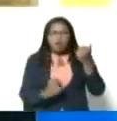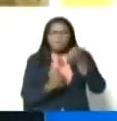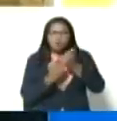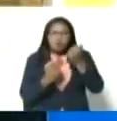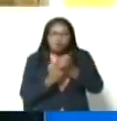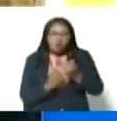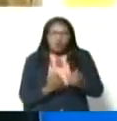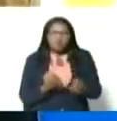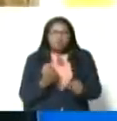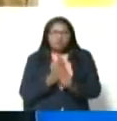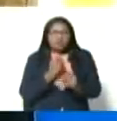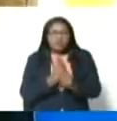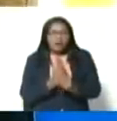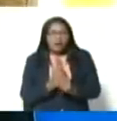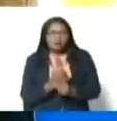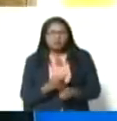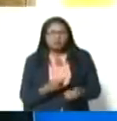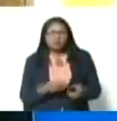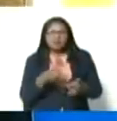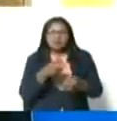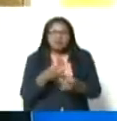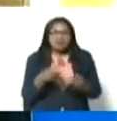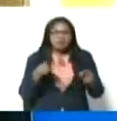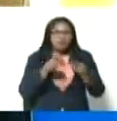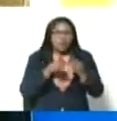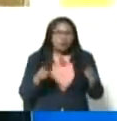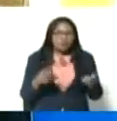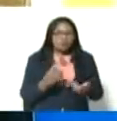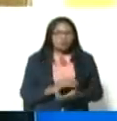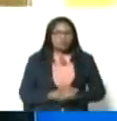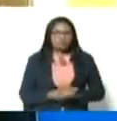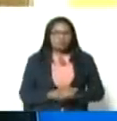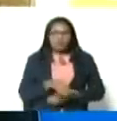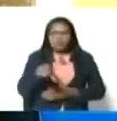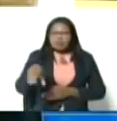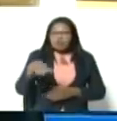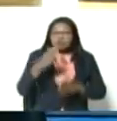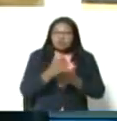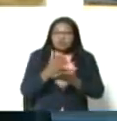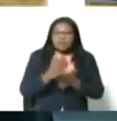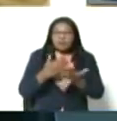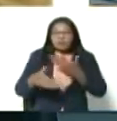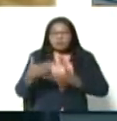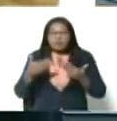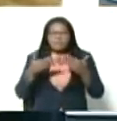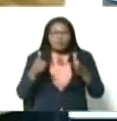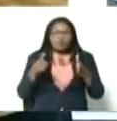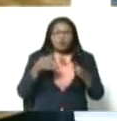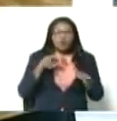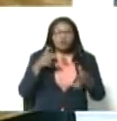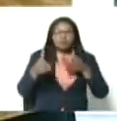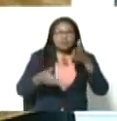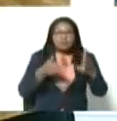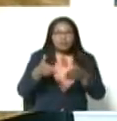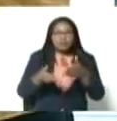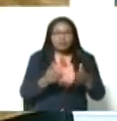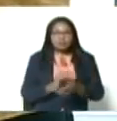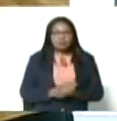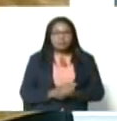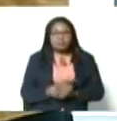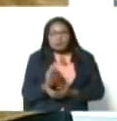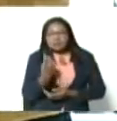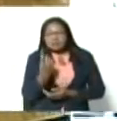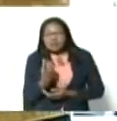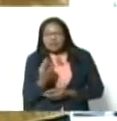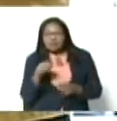trabajo y en el ingreso. El Estado siempre va a poner para los servicios públicos de trenes, pero hace falta